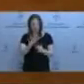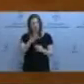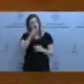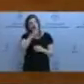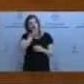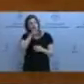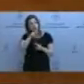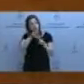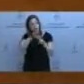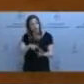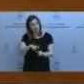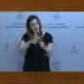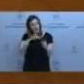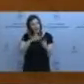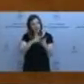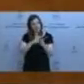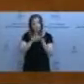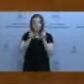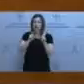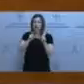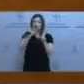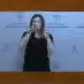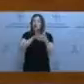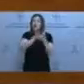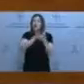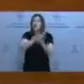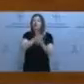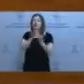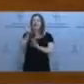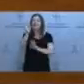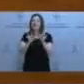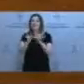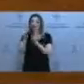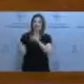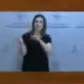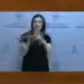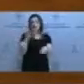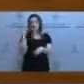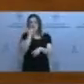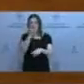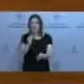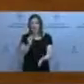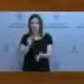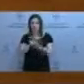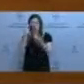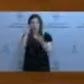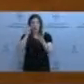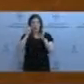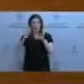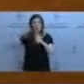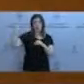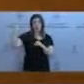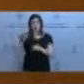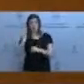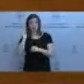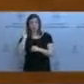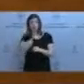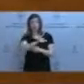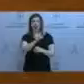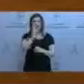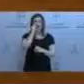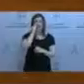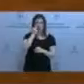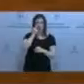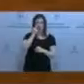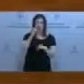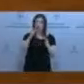sistema educativo ya no hable de la tasa de abandono escolar temprano. Cuando mi presidenta le preguntó al señor Javier Fernández sobre la calidad